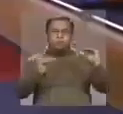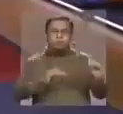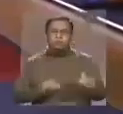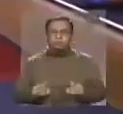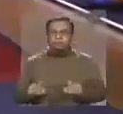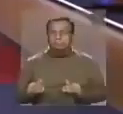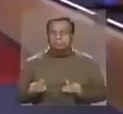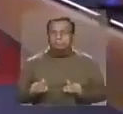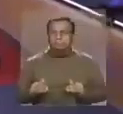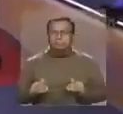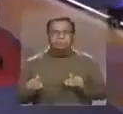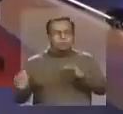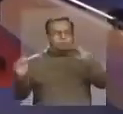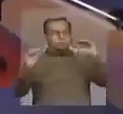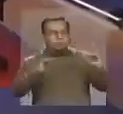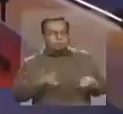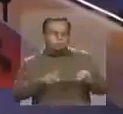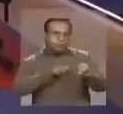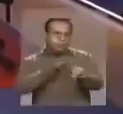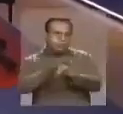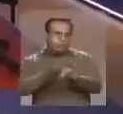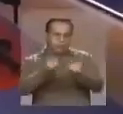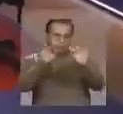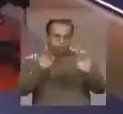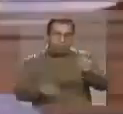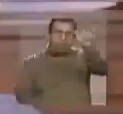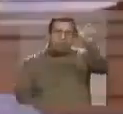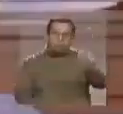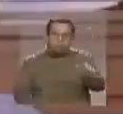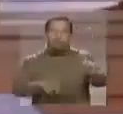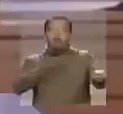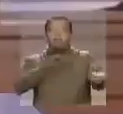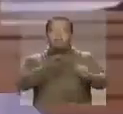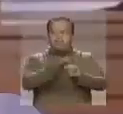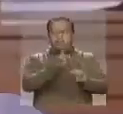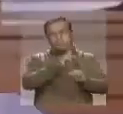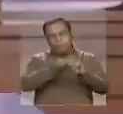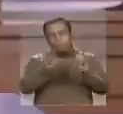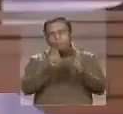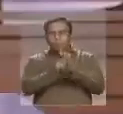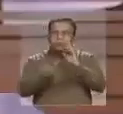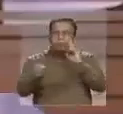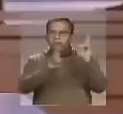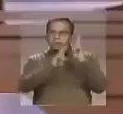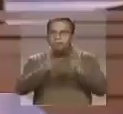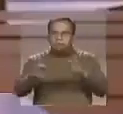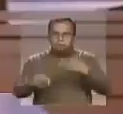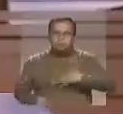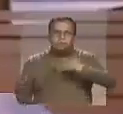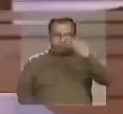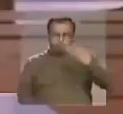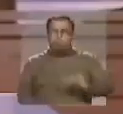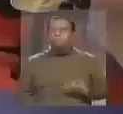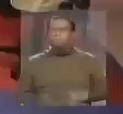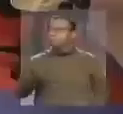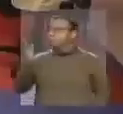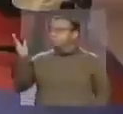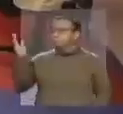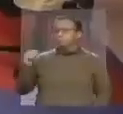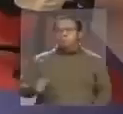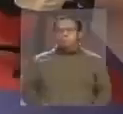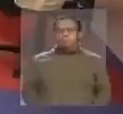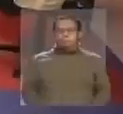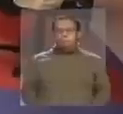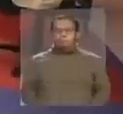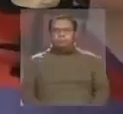las personas que son afectadas. Y lo importante es reconocer subrayar la dignidad de esas personas.